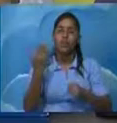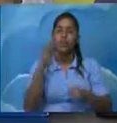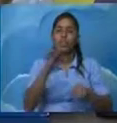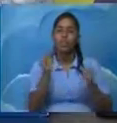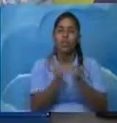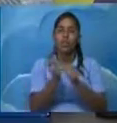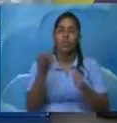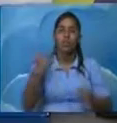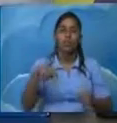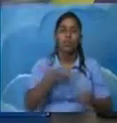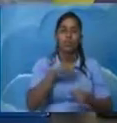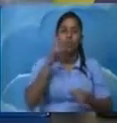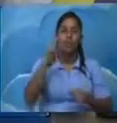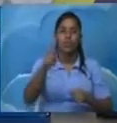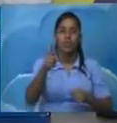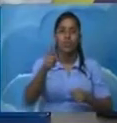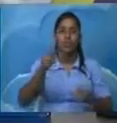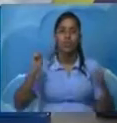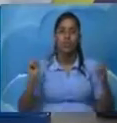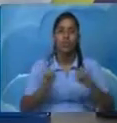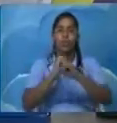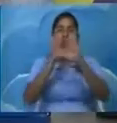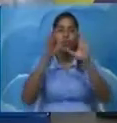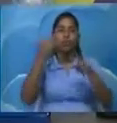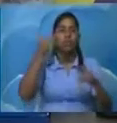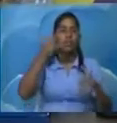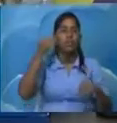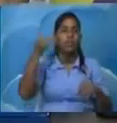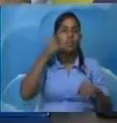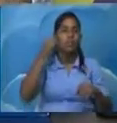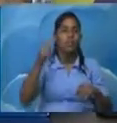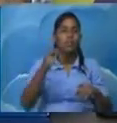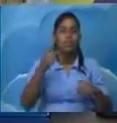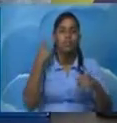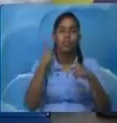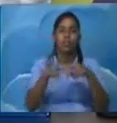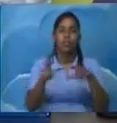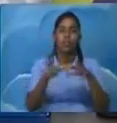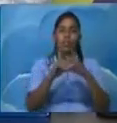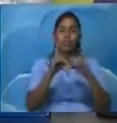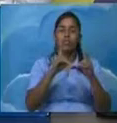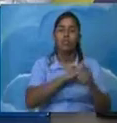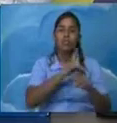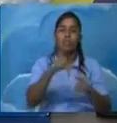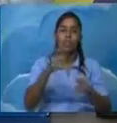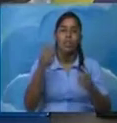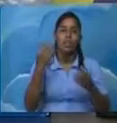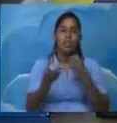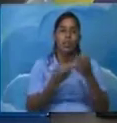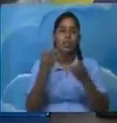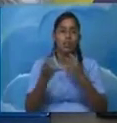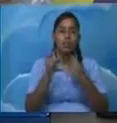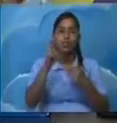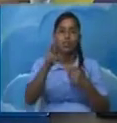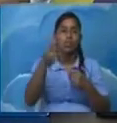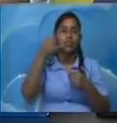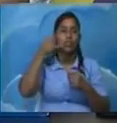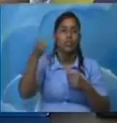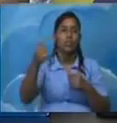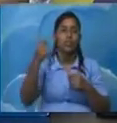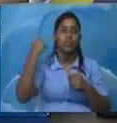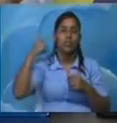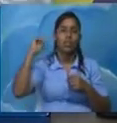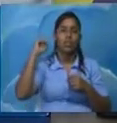nosotros, a uno le explotó el teléfono y al otro se le quemó. Dos telefonitos